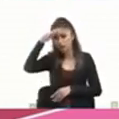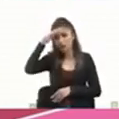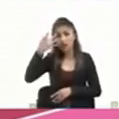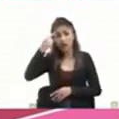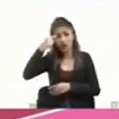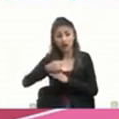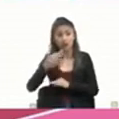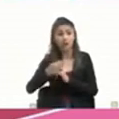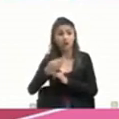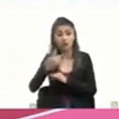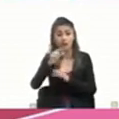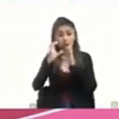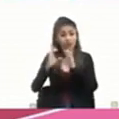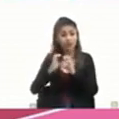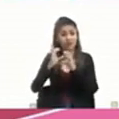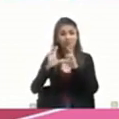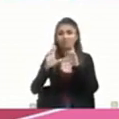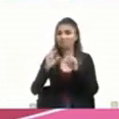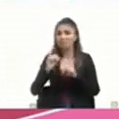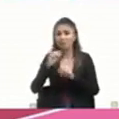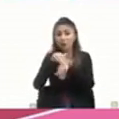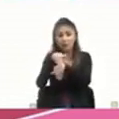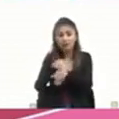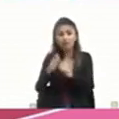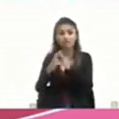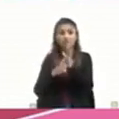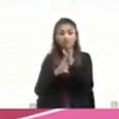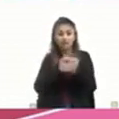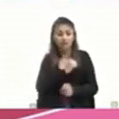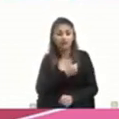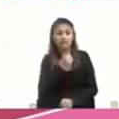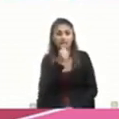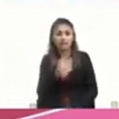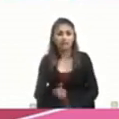créanme que no están cuidando las normas de sanidad.